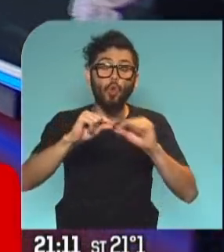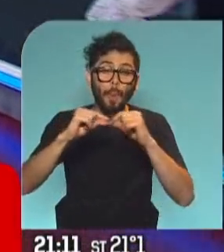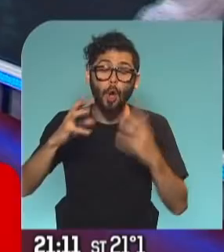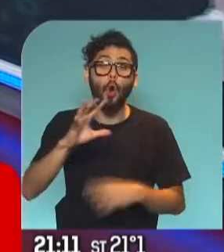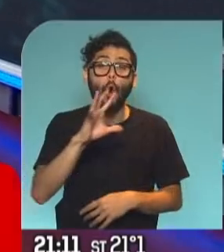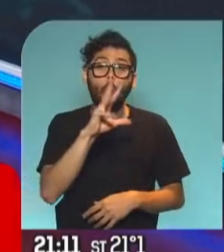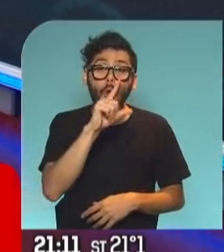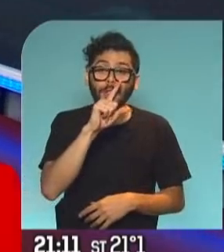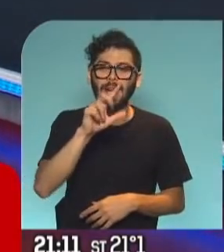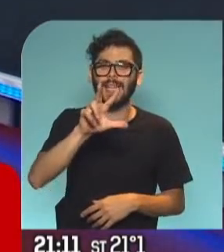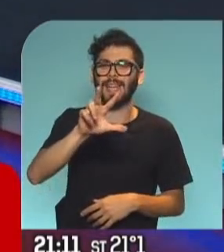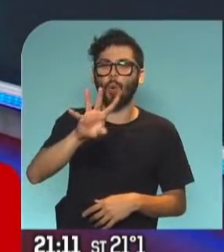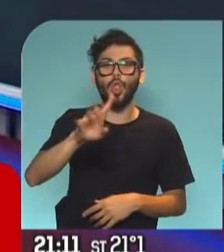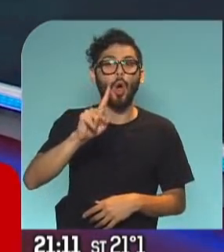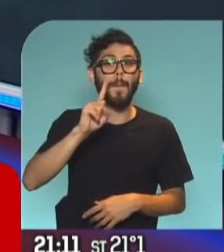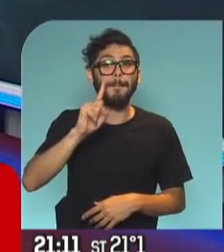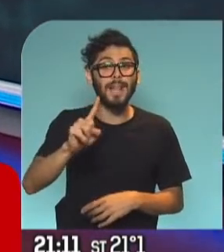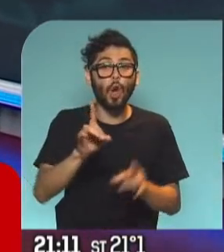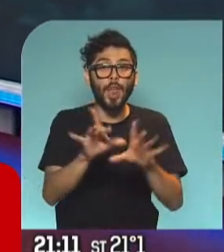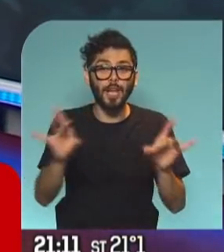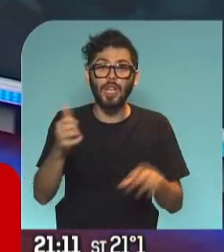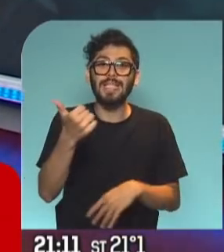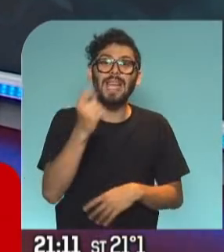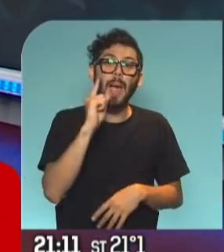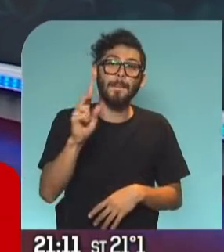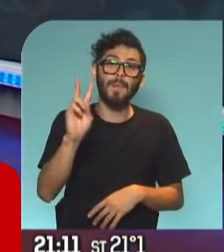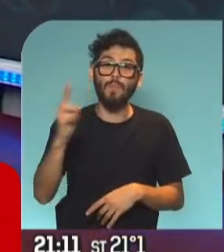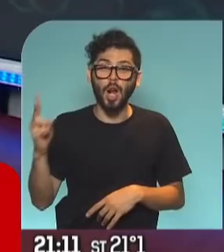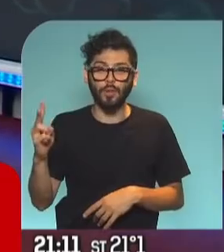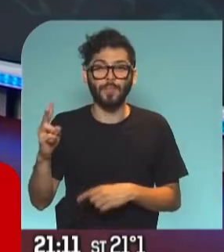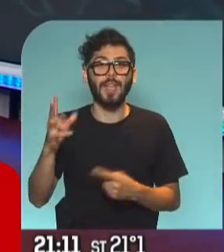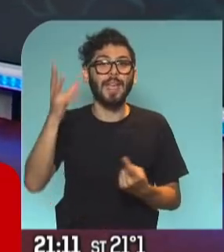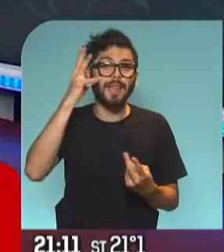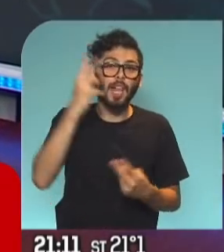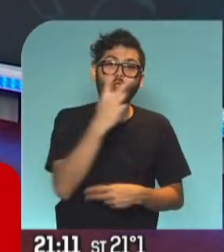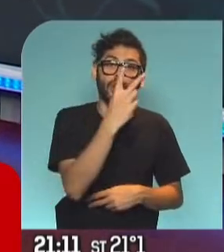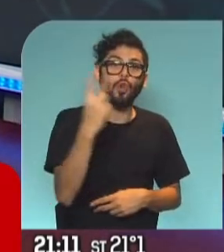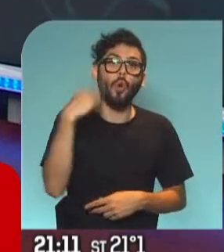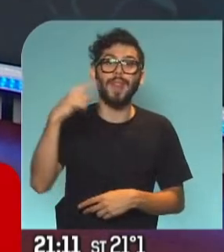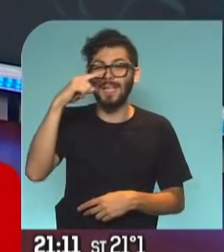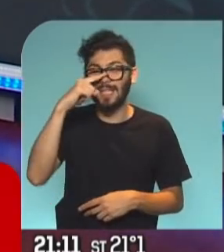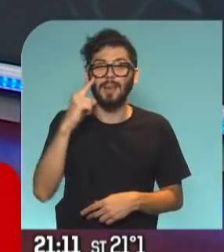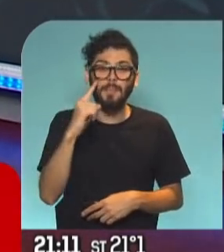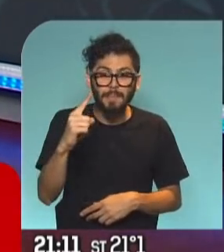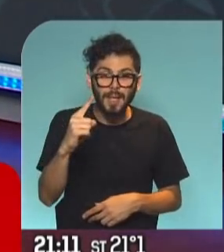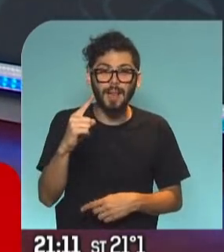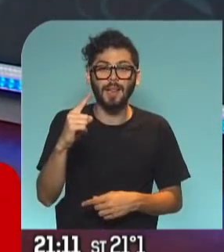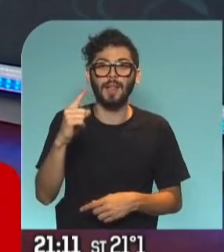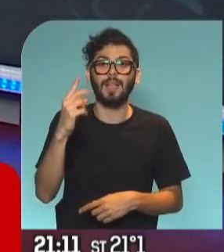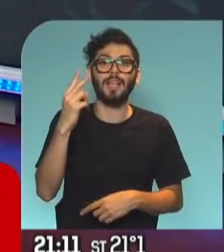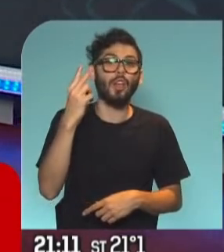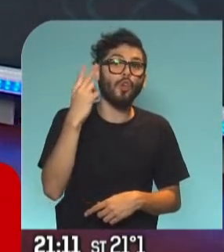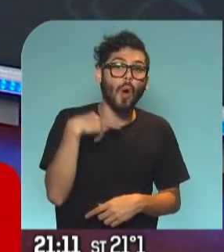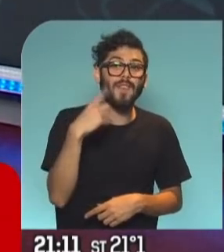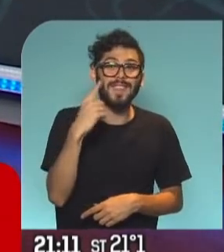ya lleva 34.000 contagios, 6.800 muertes. Italia, 297.000, 9.600 muertes.